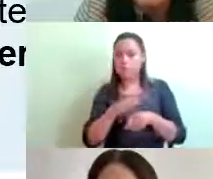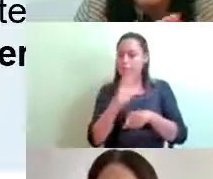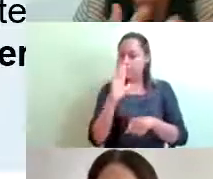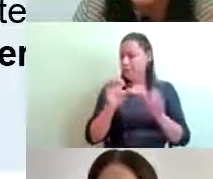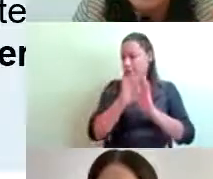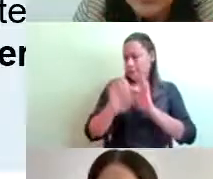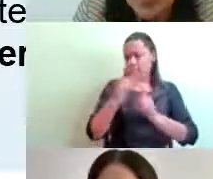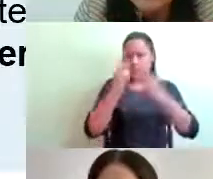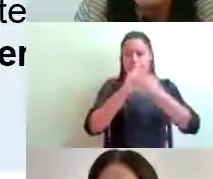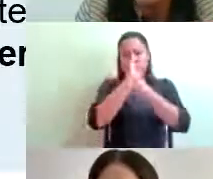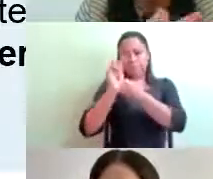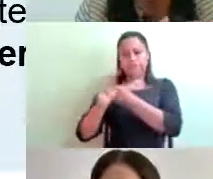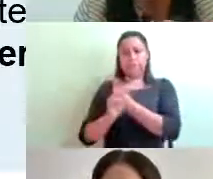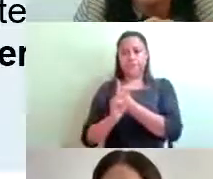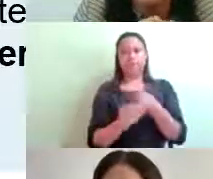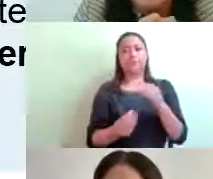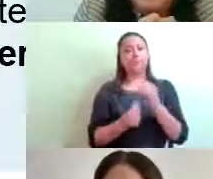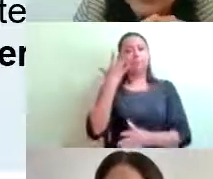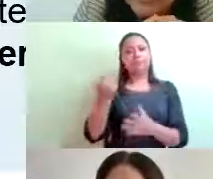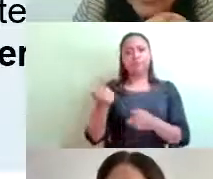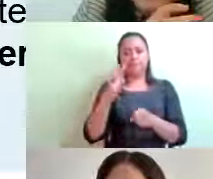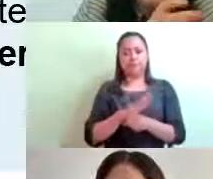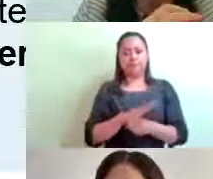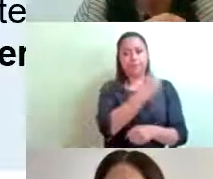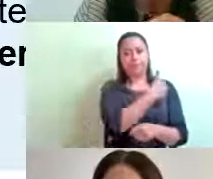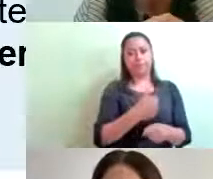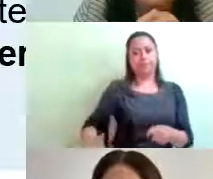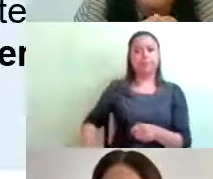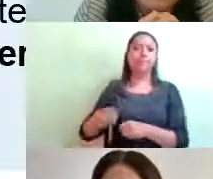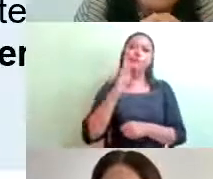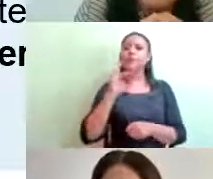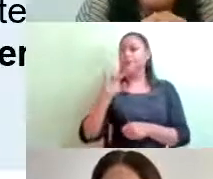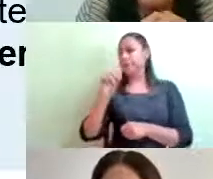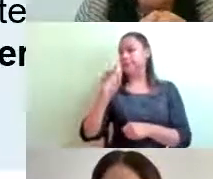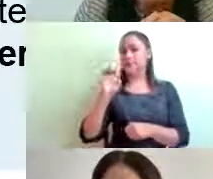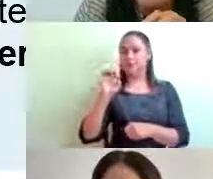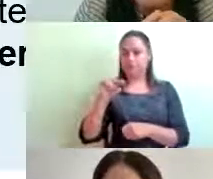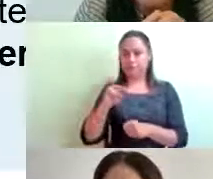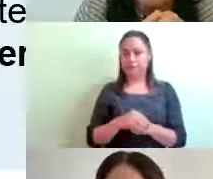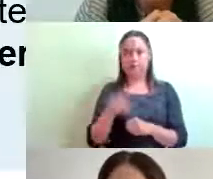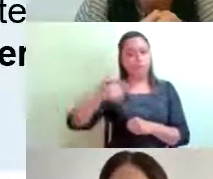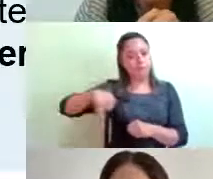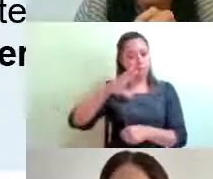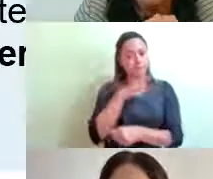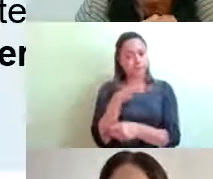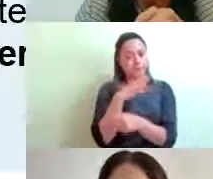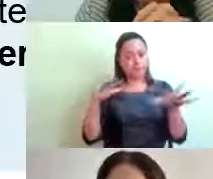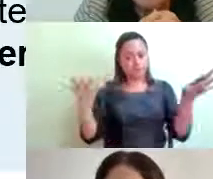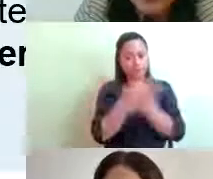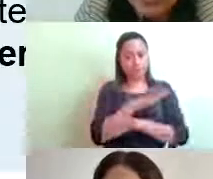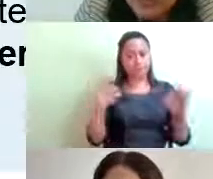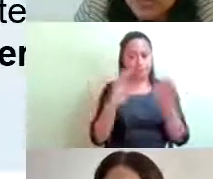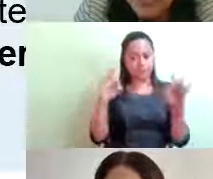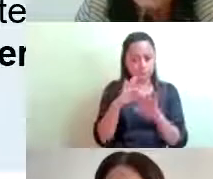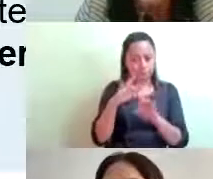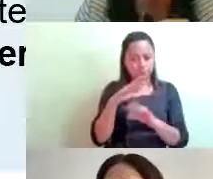países, por ejemplo, la nueva administración del presidente Biden está tomando el cambio climático como un tema de